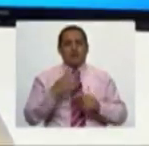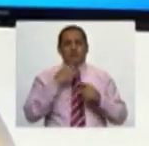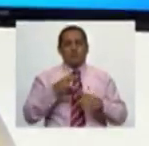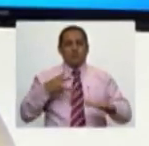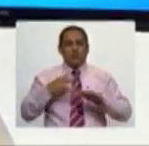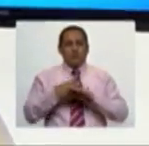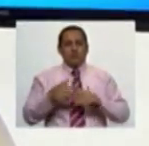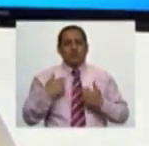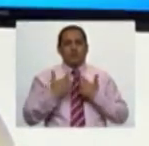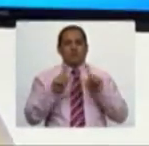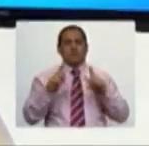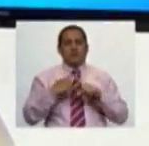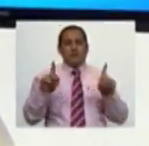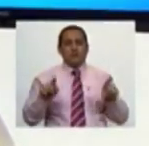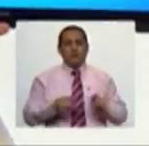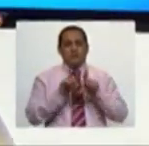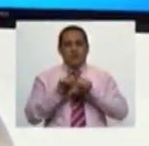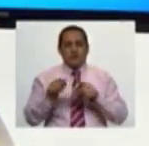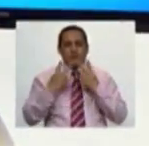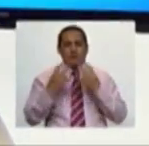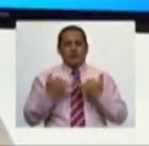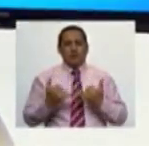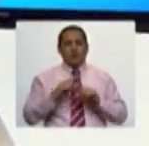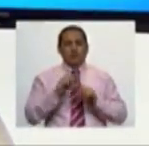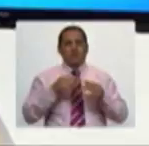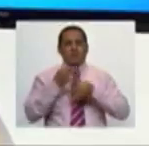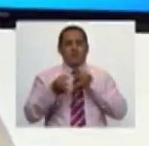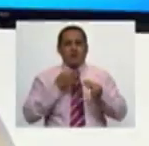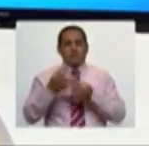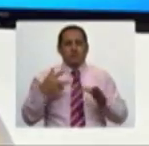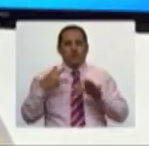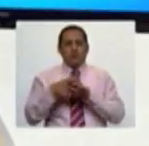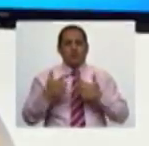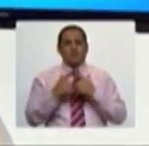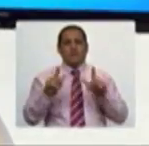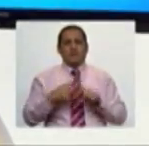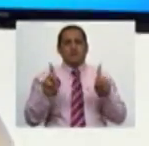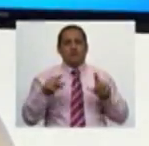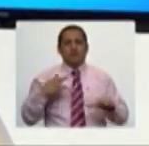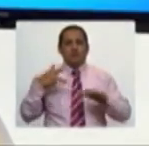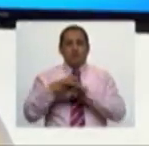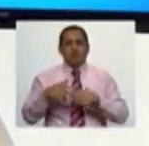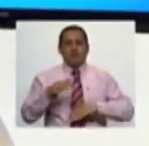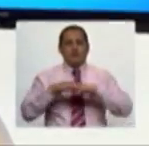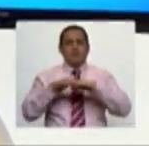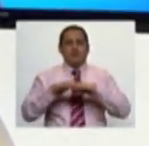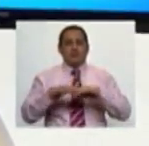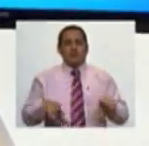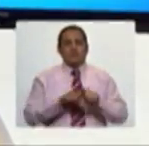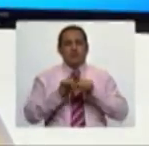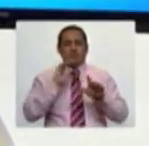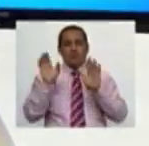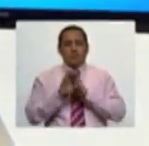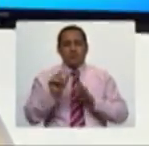hay una privación de nuestra libertad. Pero hay ocasiones en las cuales no estamos hablando de una privación de libertad, sino de una restricción, de una